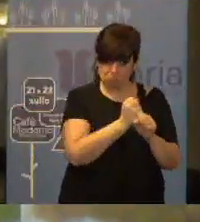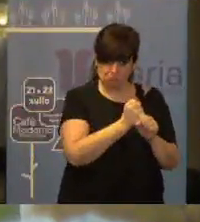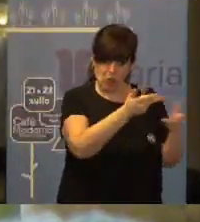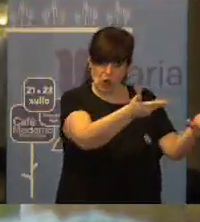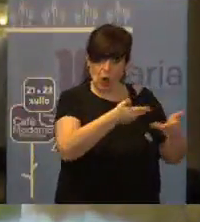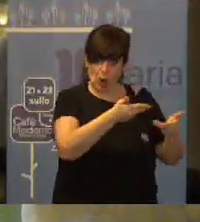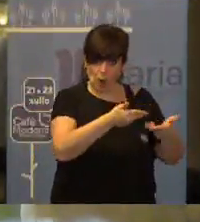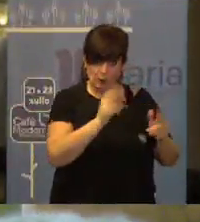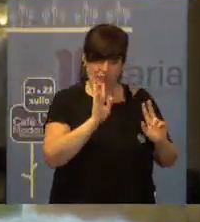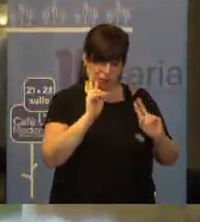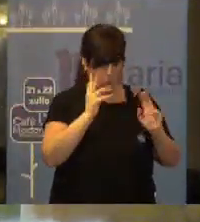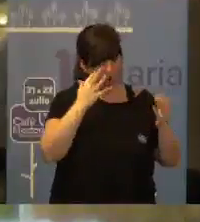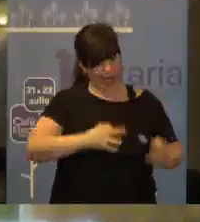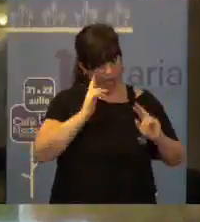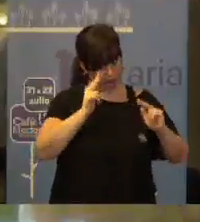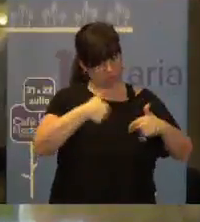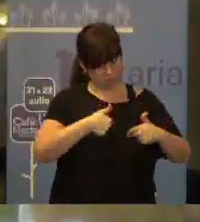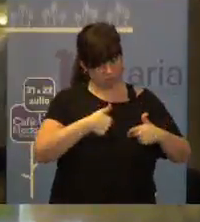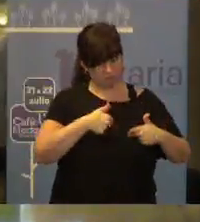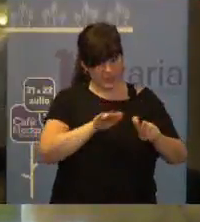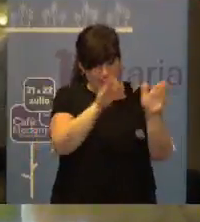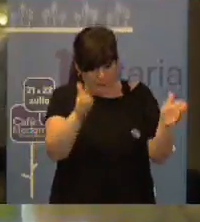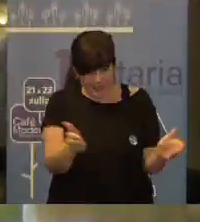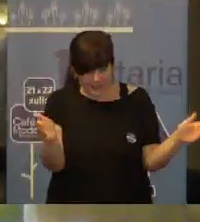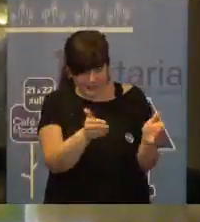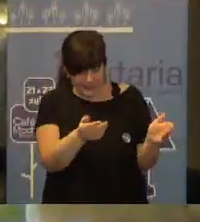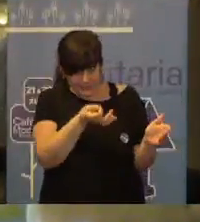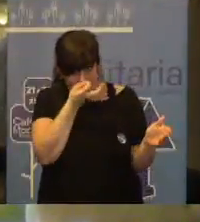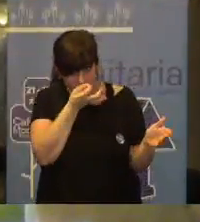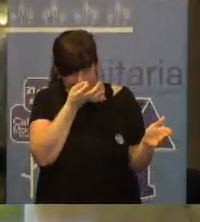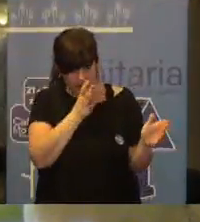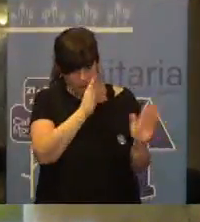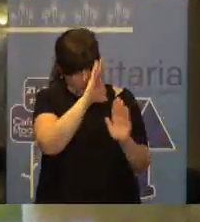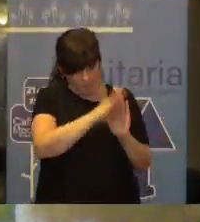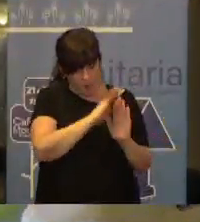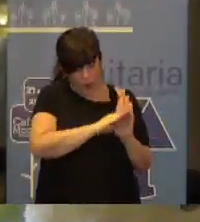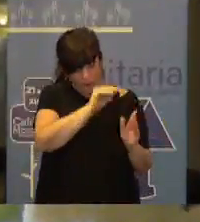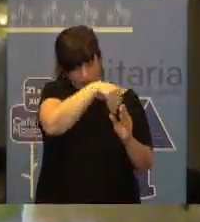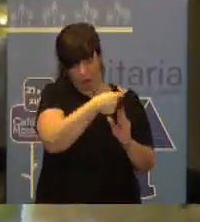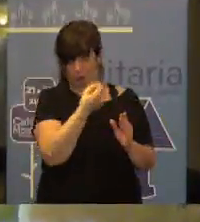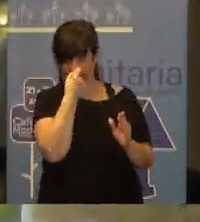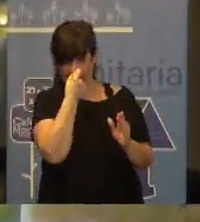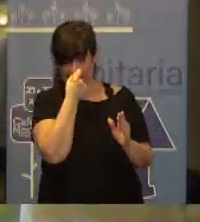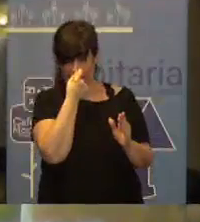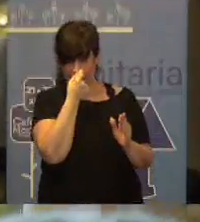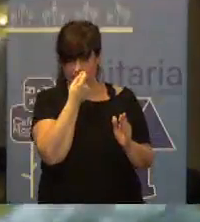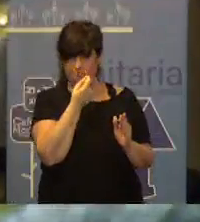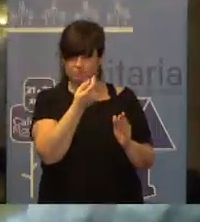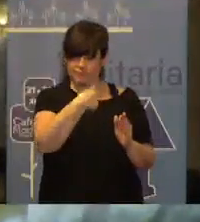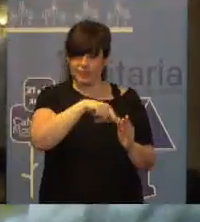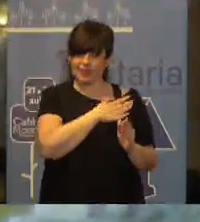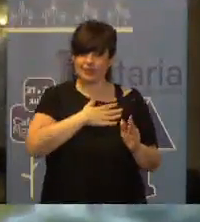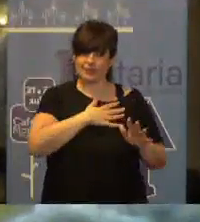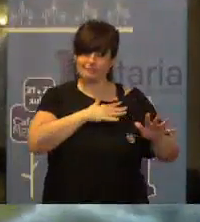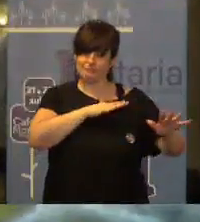ocupados mirando para dentro, de las mesas pequeñitas do problema interno, pois promover, sí, unha